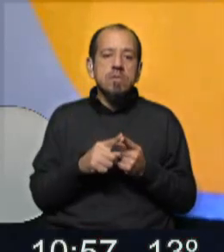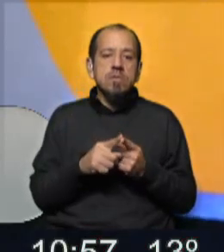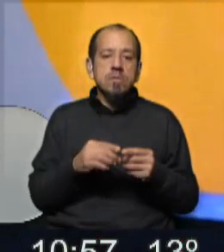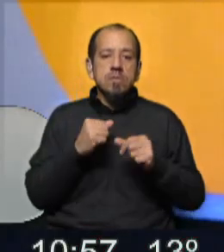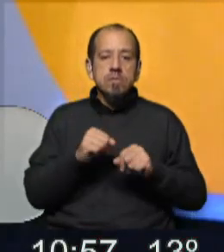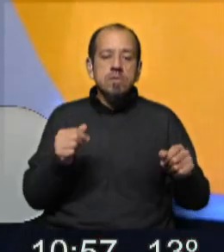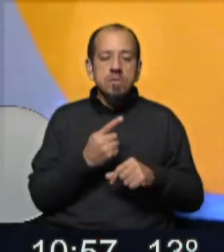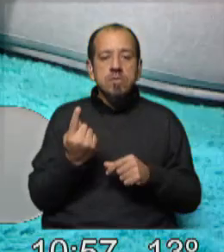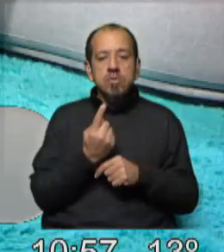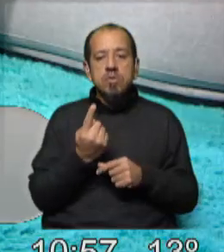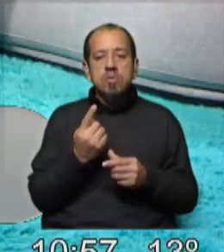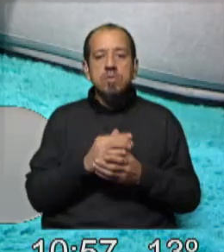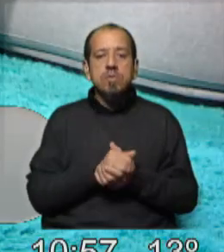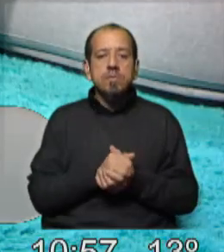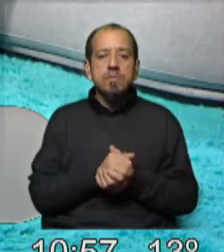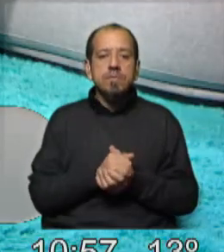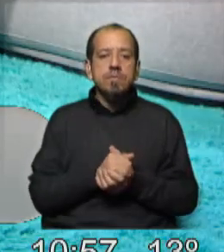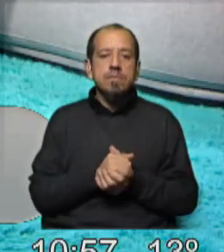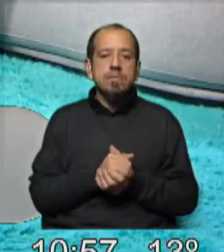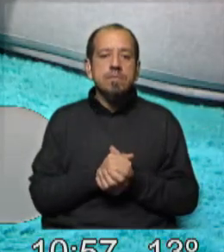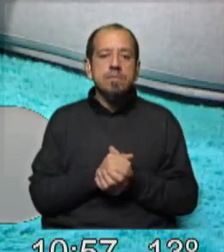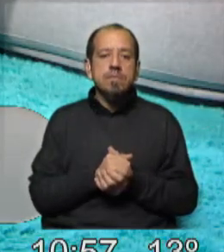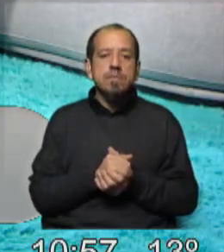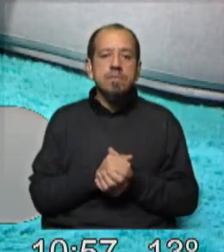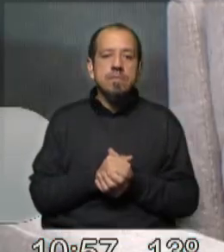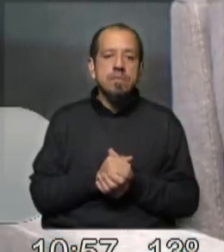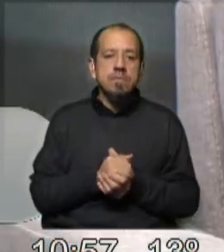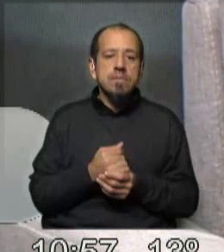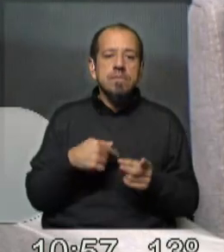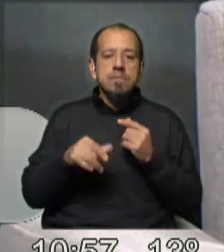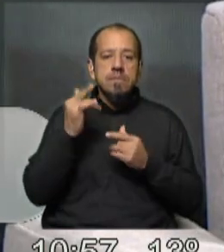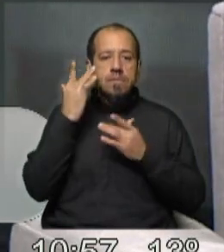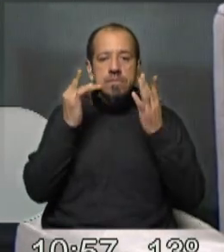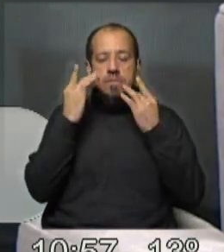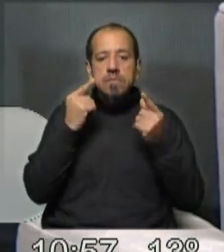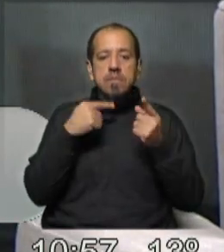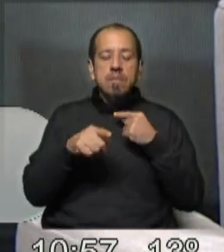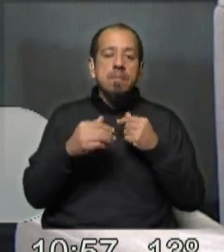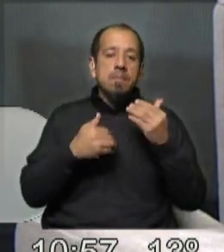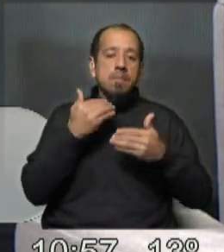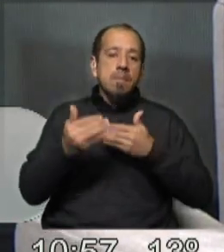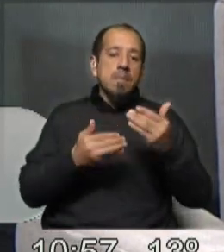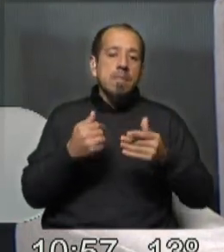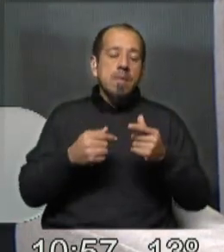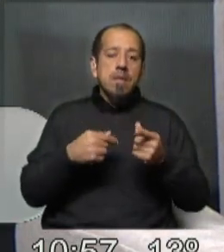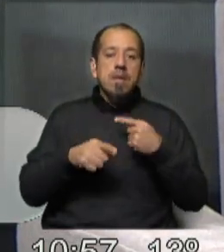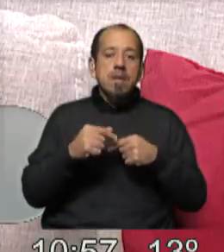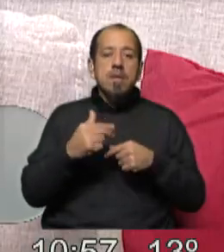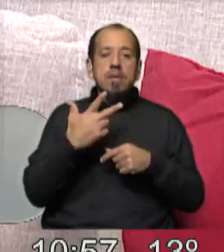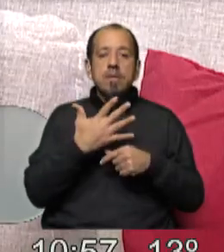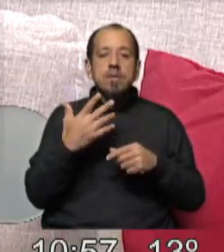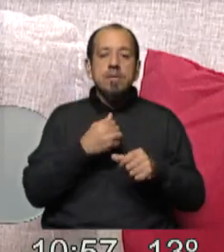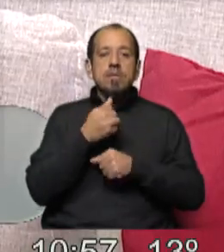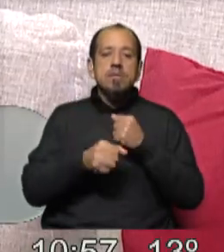solo. Sí. ¿No? Y también ha ido evolucionando tu identidad como artista, ¿no? De toda esta carrera tan vasta de tantos años. 35. ¿En qué